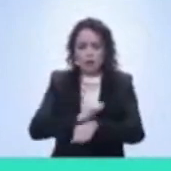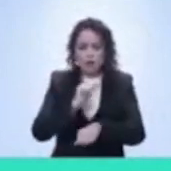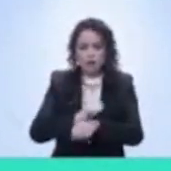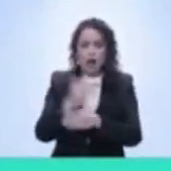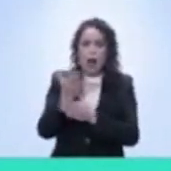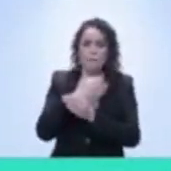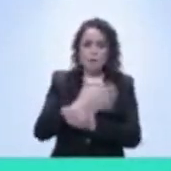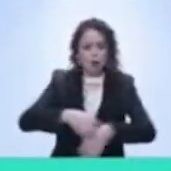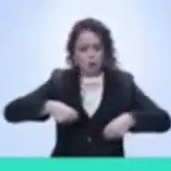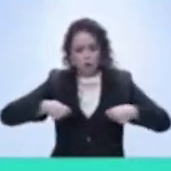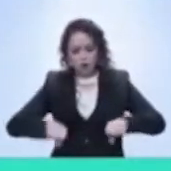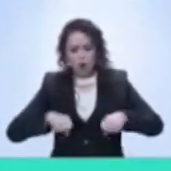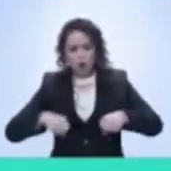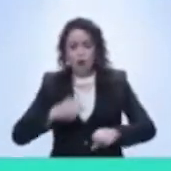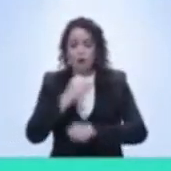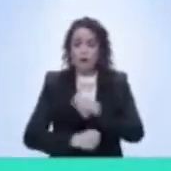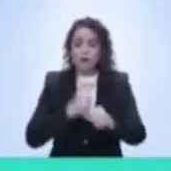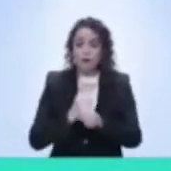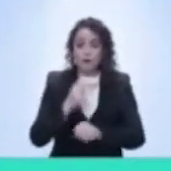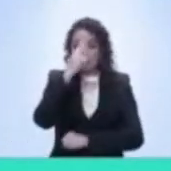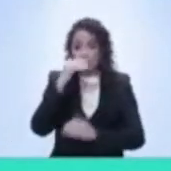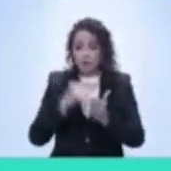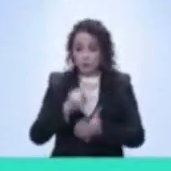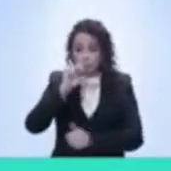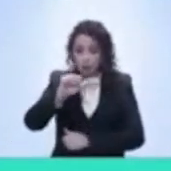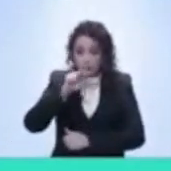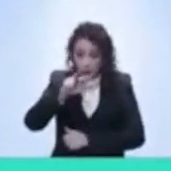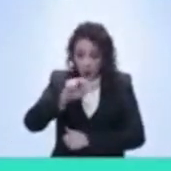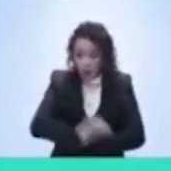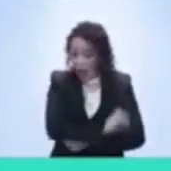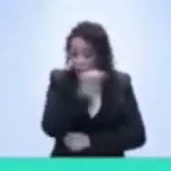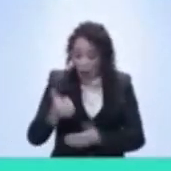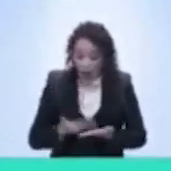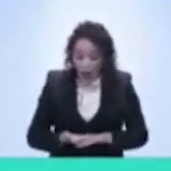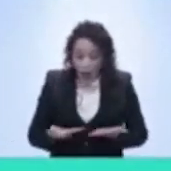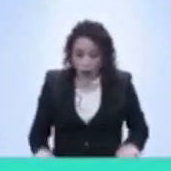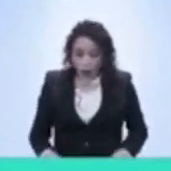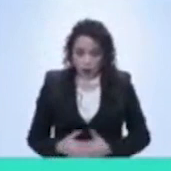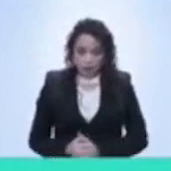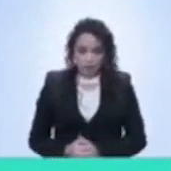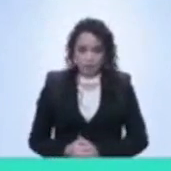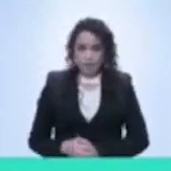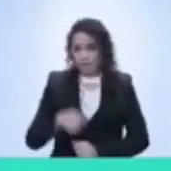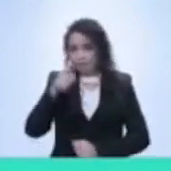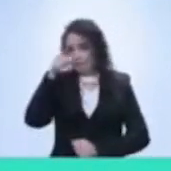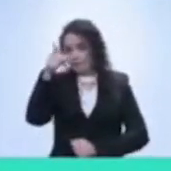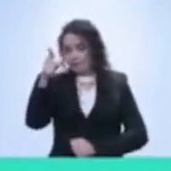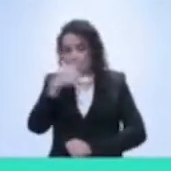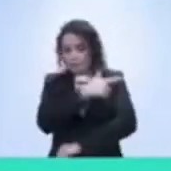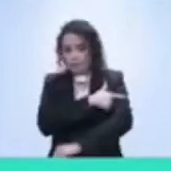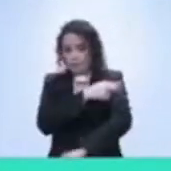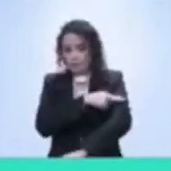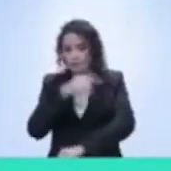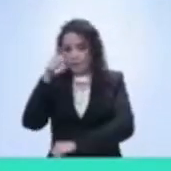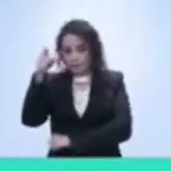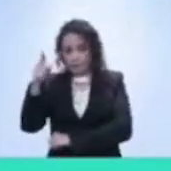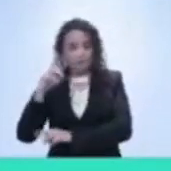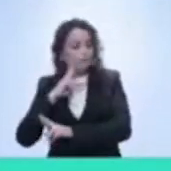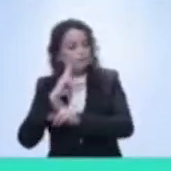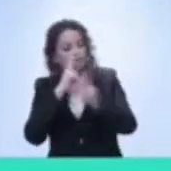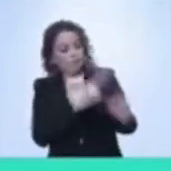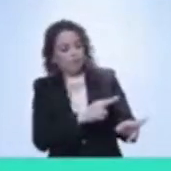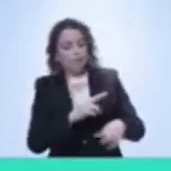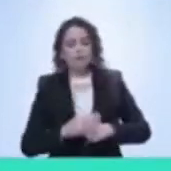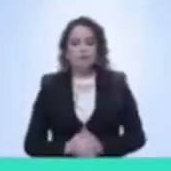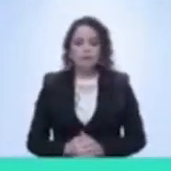y motos de 2018 a la fecha en respuesta el sujeto obligado indicó que respecto a lo requerido